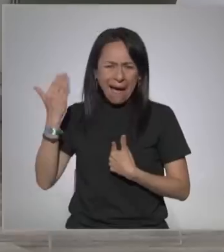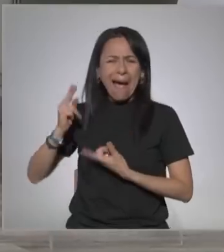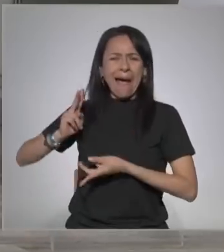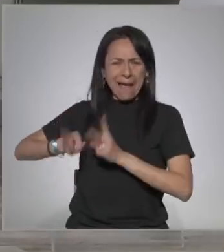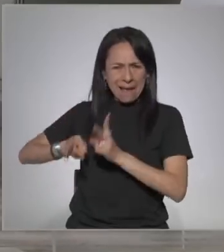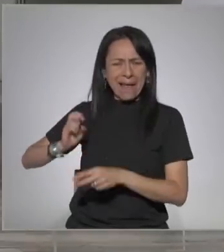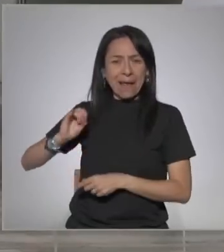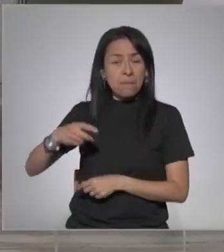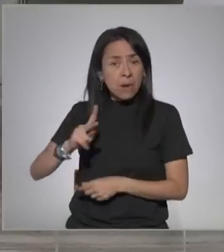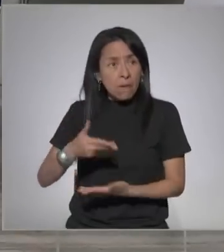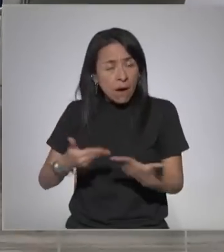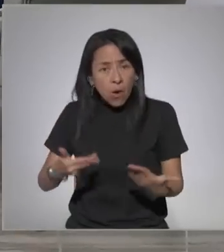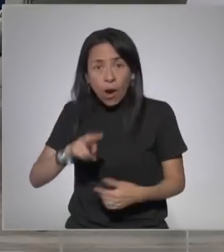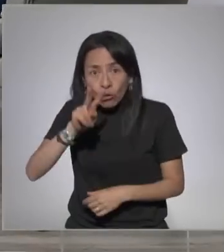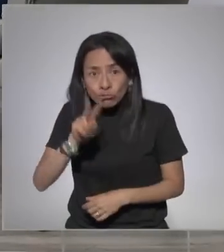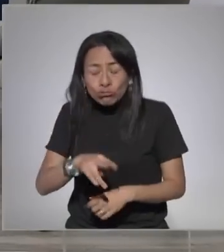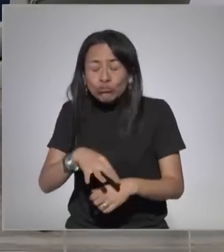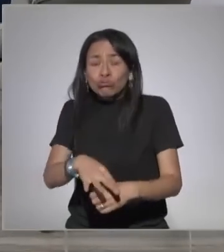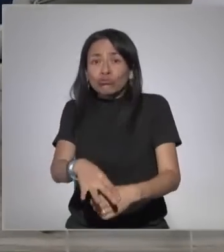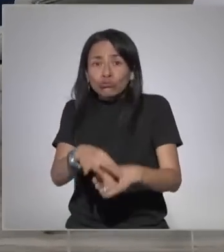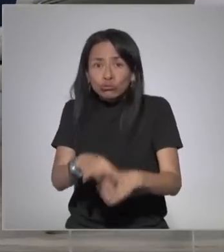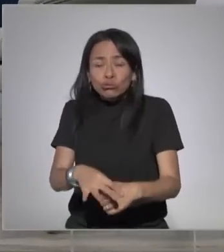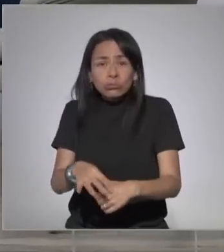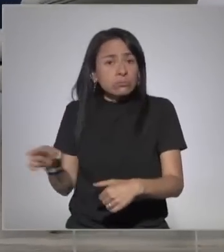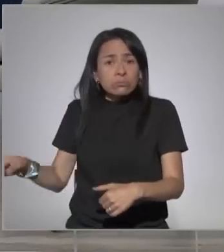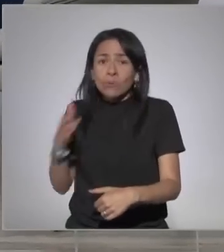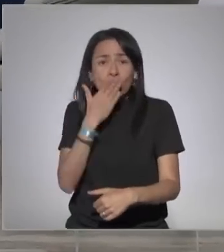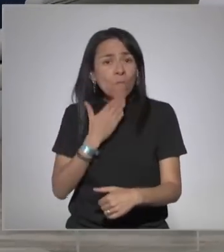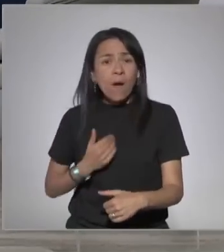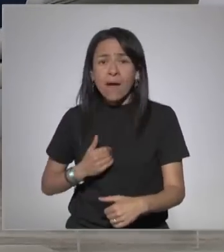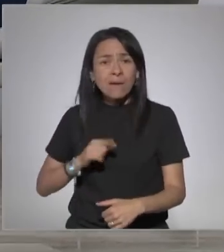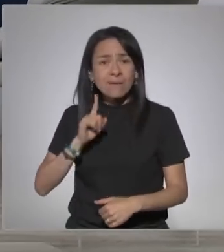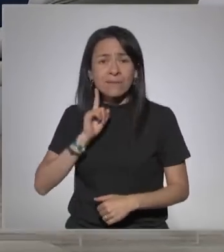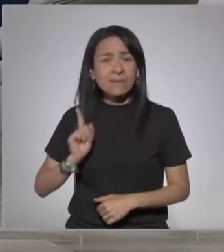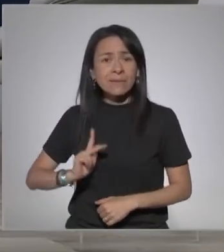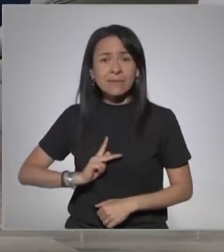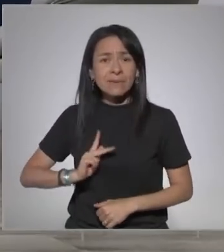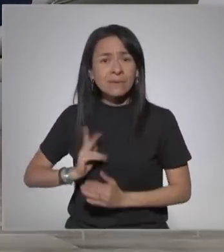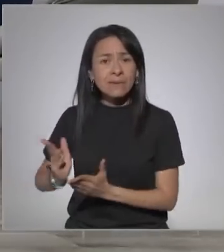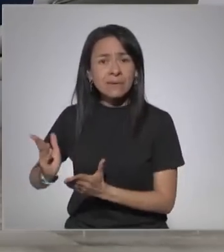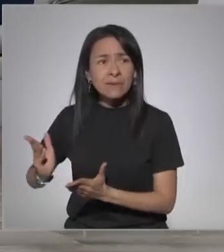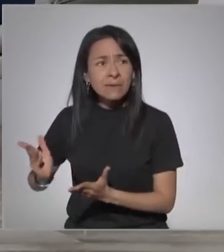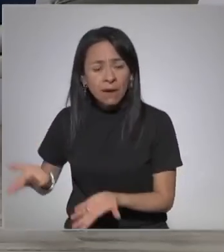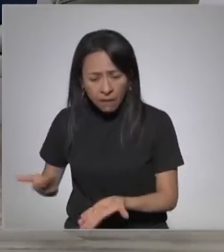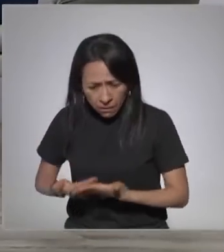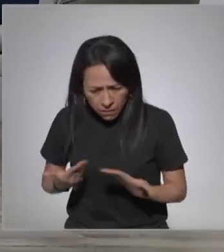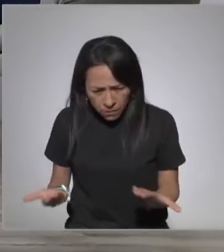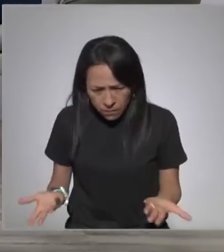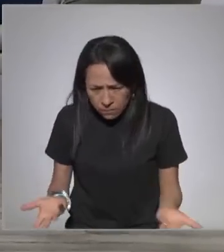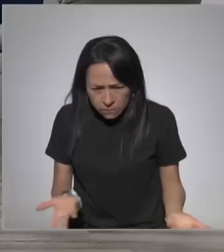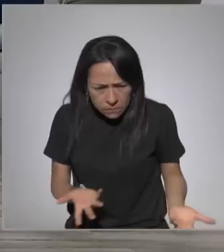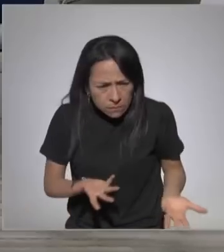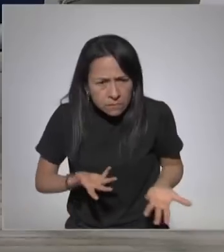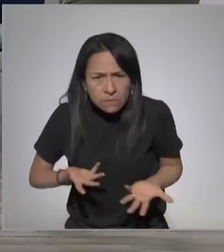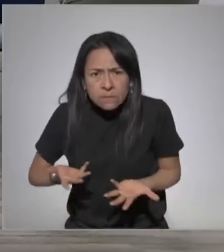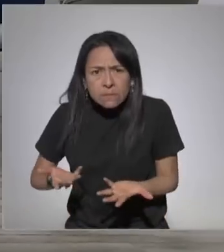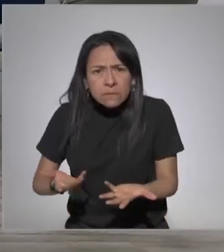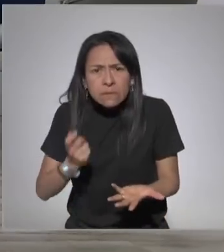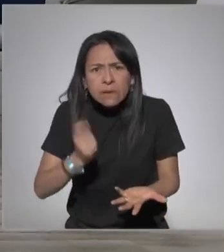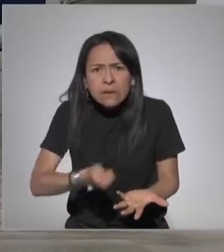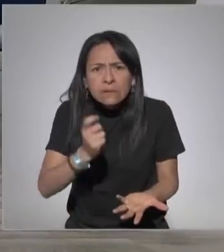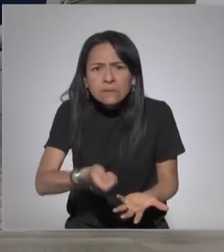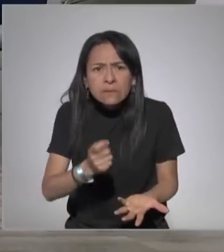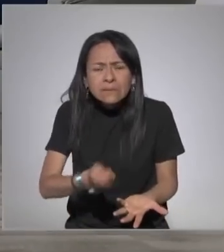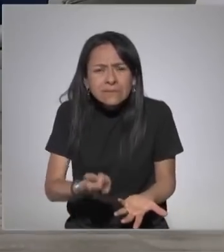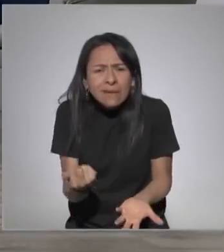que efectivamente esto ya está ahí, es real. Ahora ya no sé qué hacer. No sé qué hacer porque todo